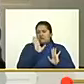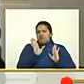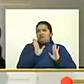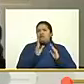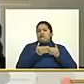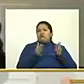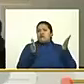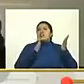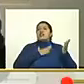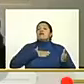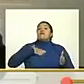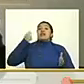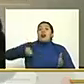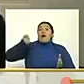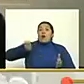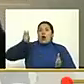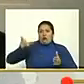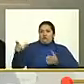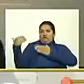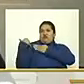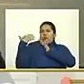hablará mi abogado.